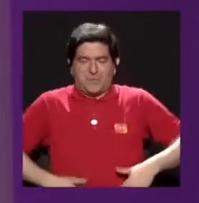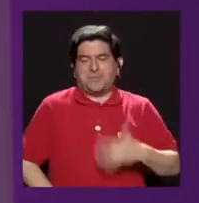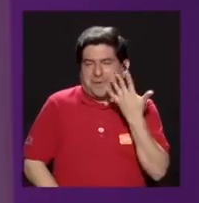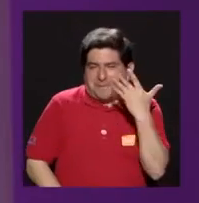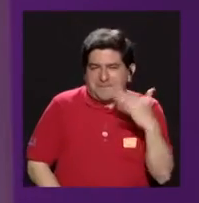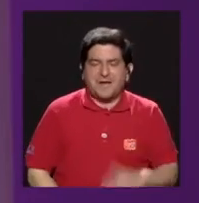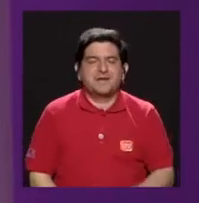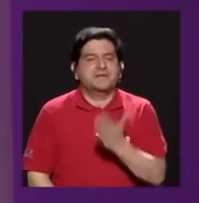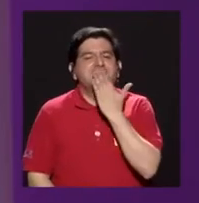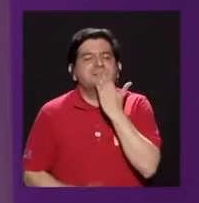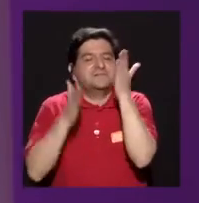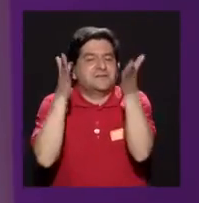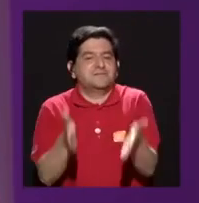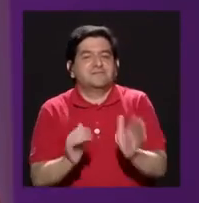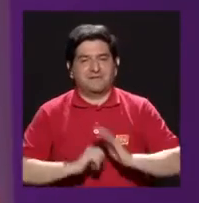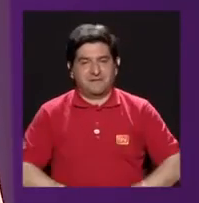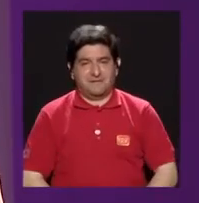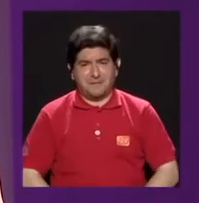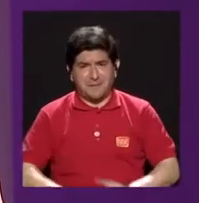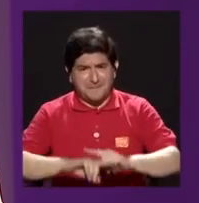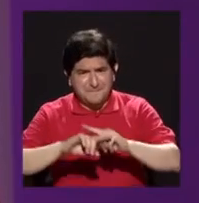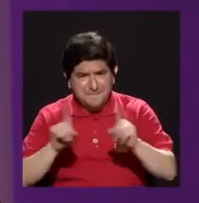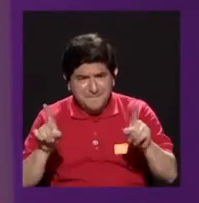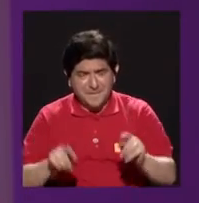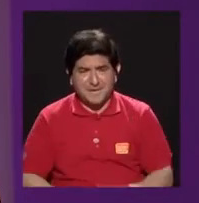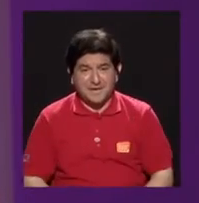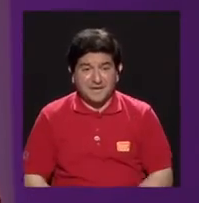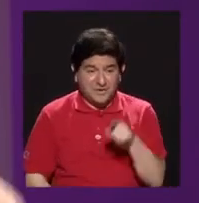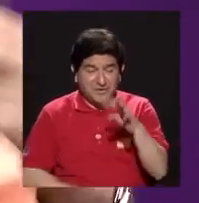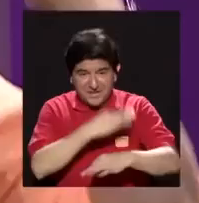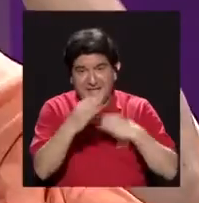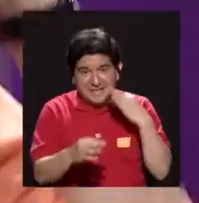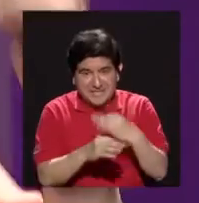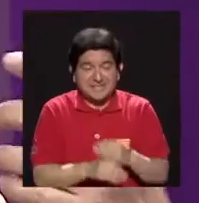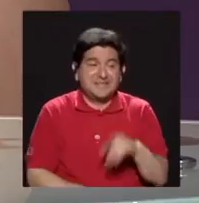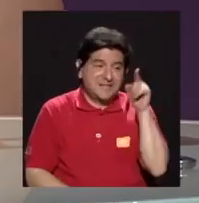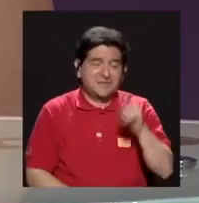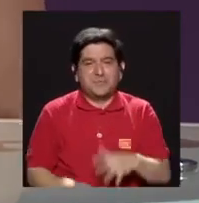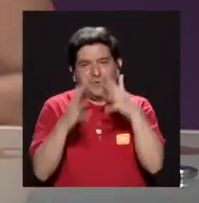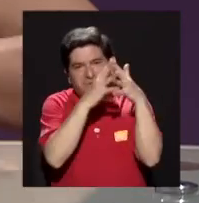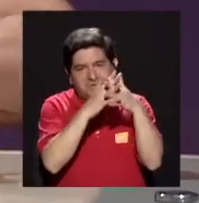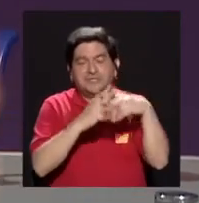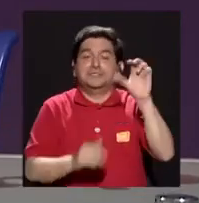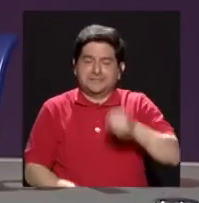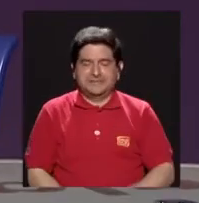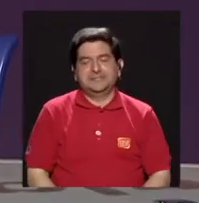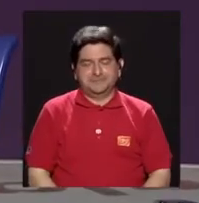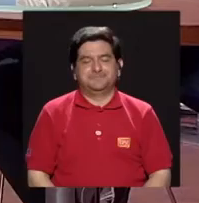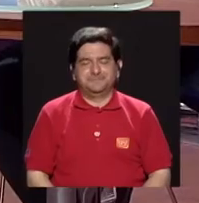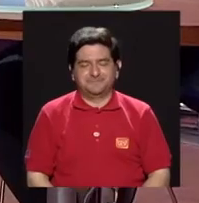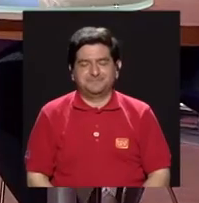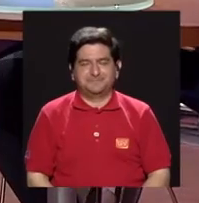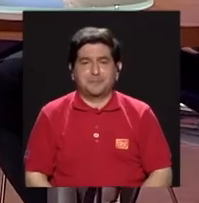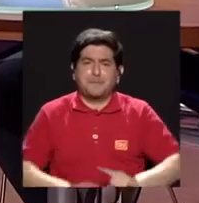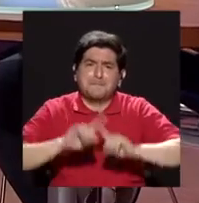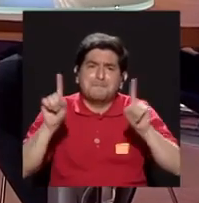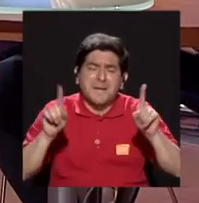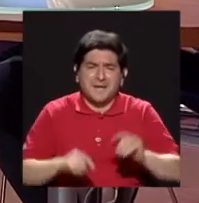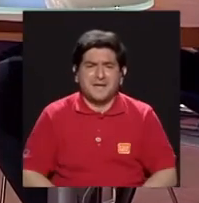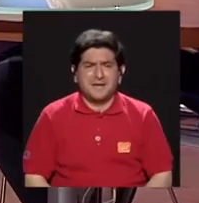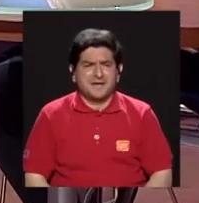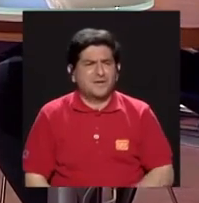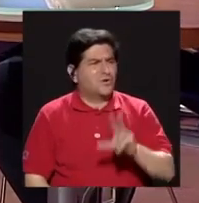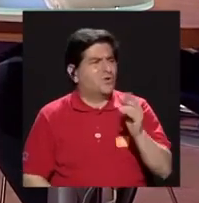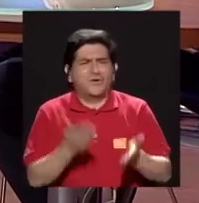indígenas y tal. Pero americanos. Sí, además americanos, con plumas y tal. Pero además